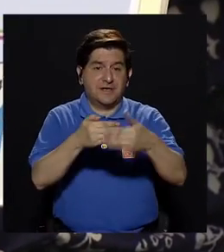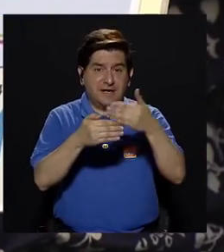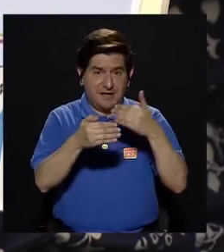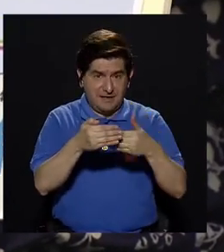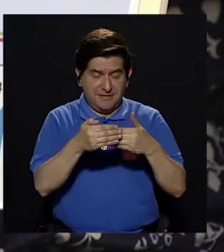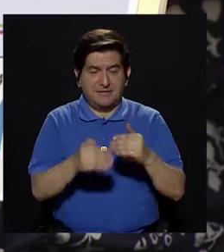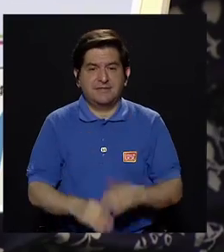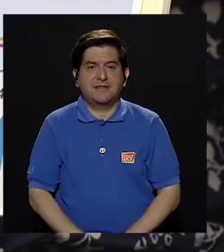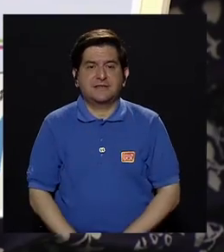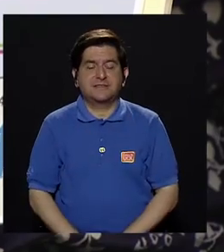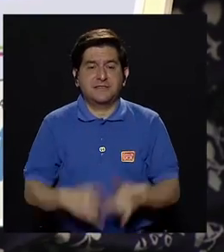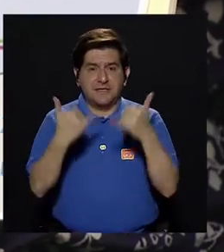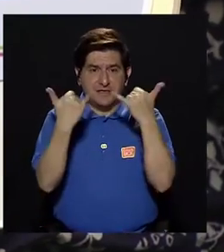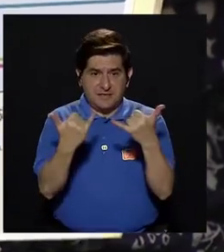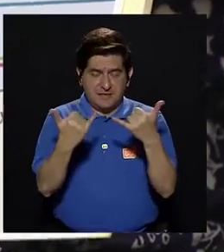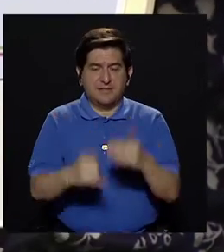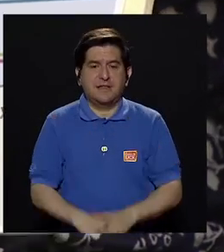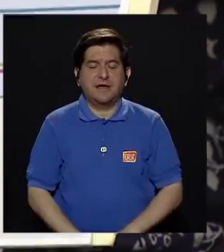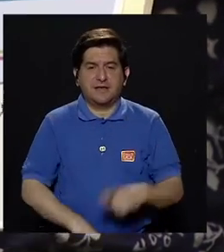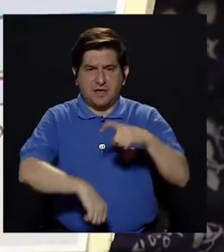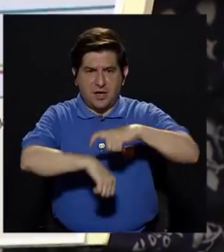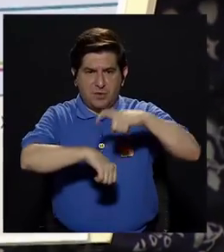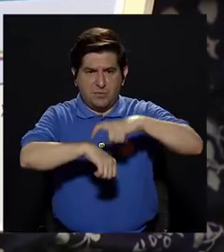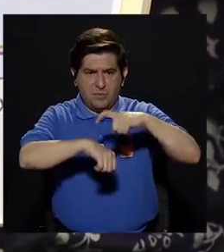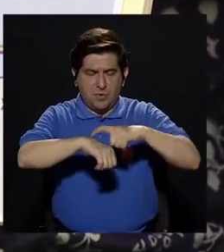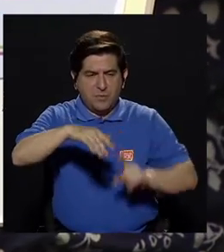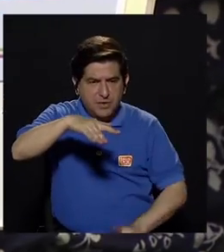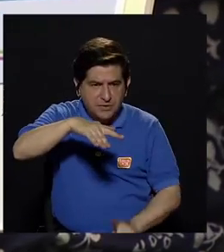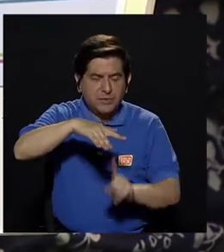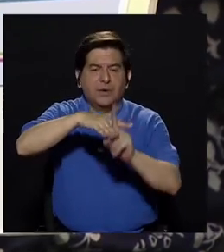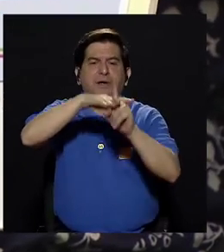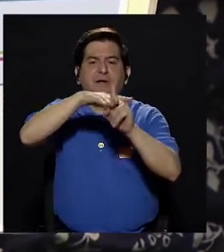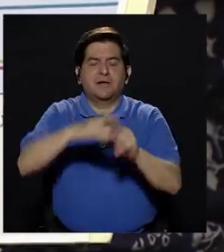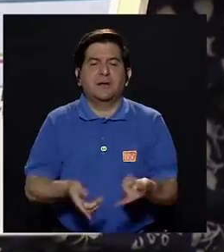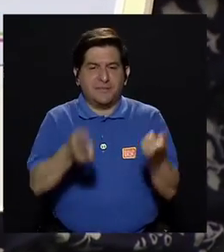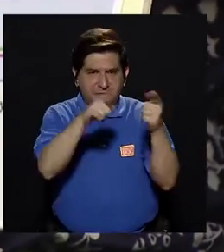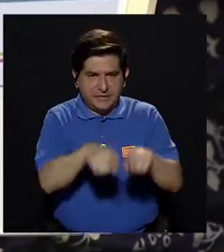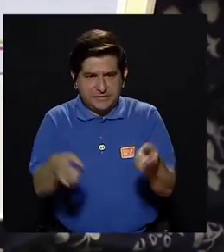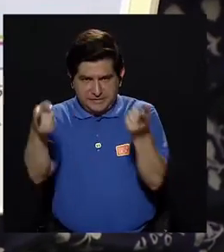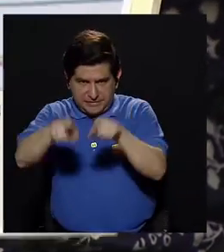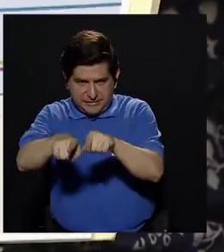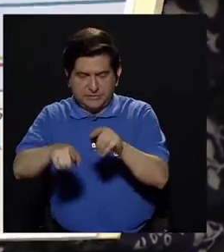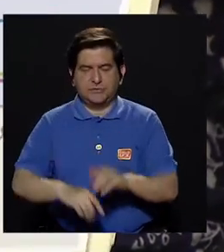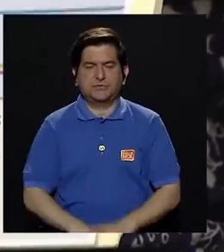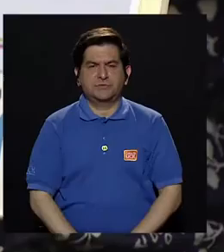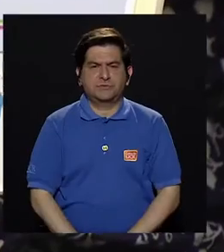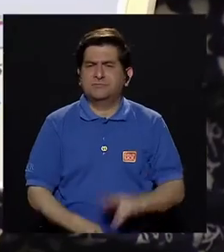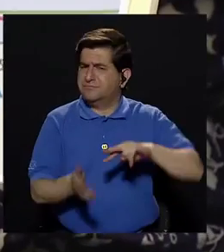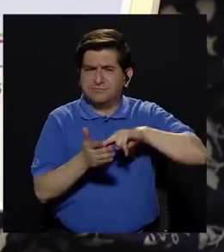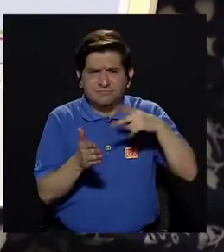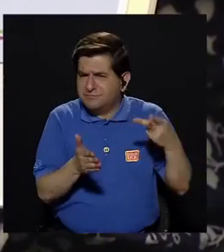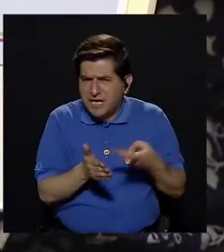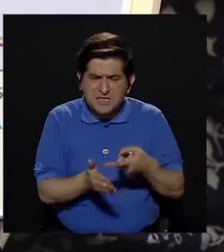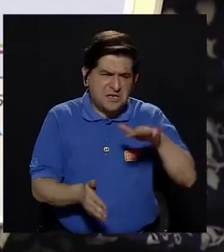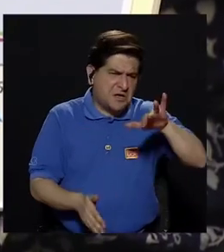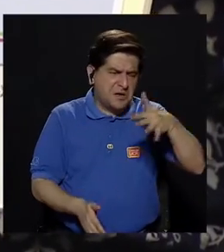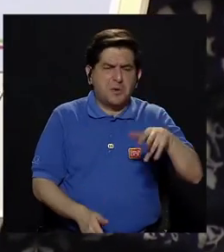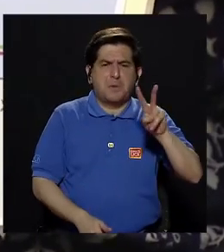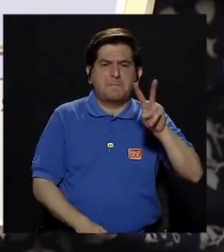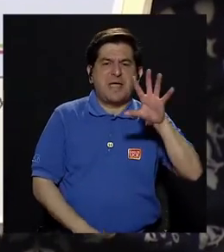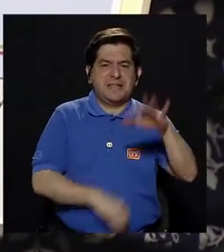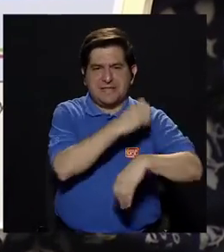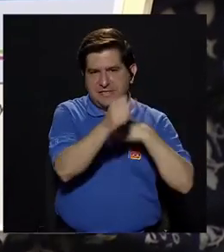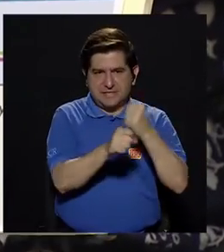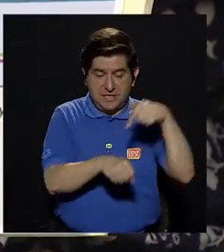años, 5 años antes de que empiece el pico de presentarse los casos, ¿verdad? Lo que correspondería más o menos